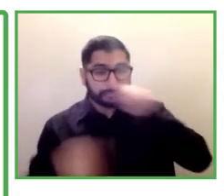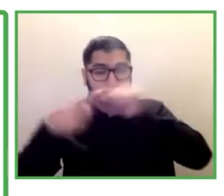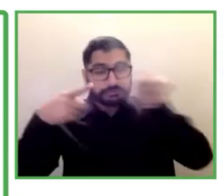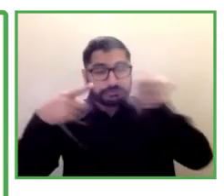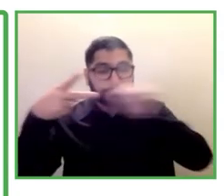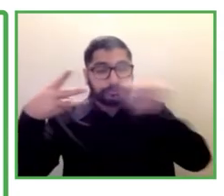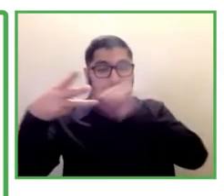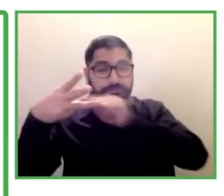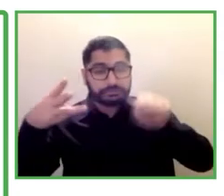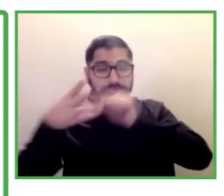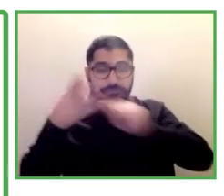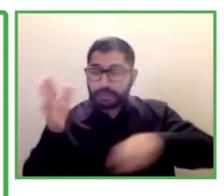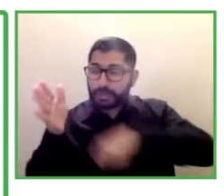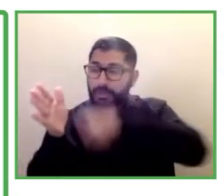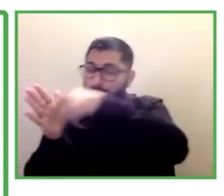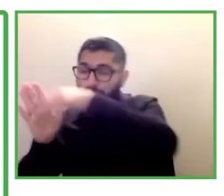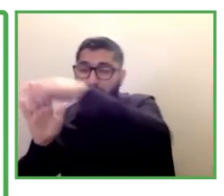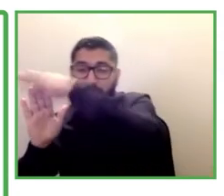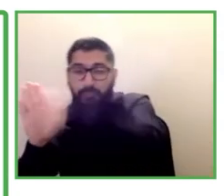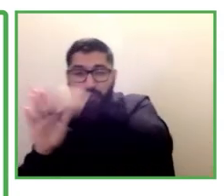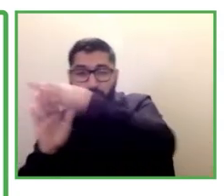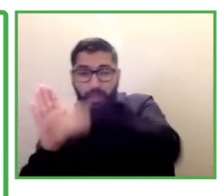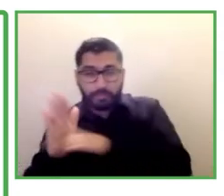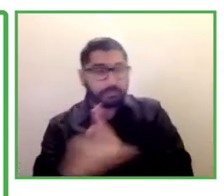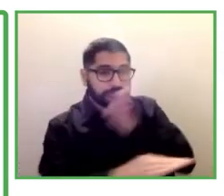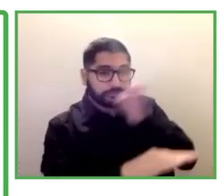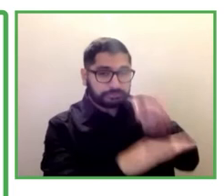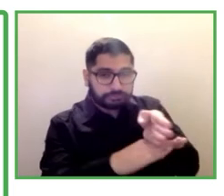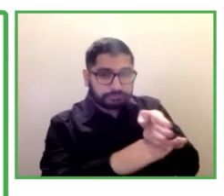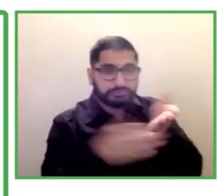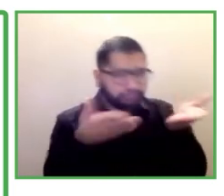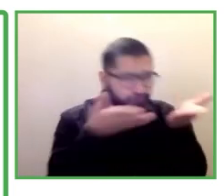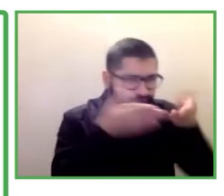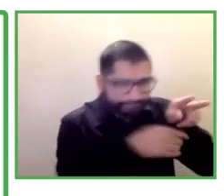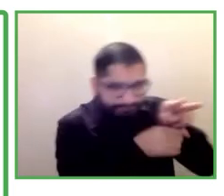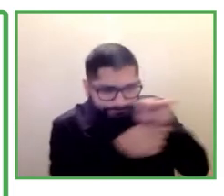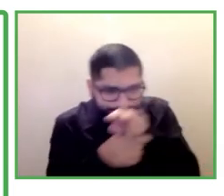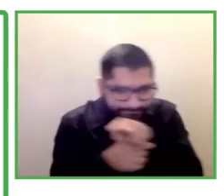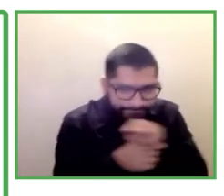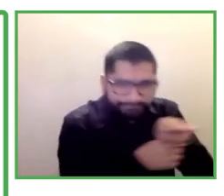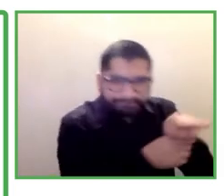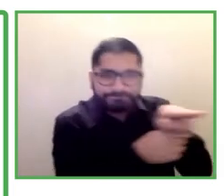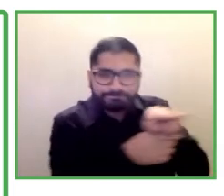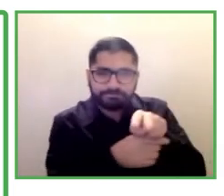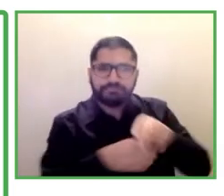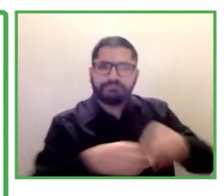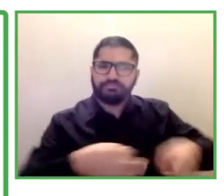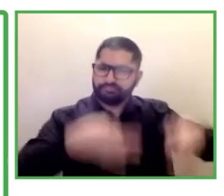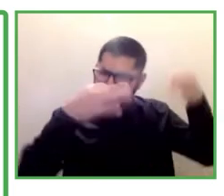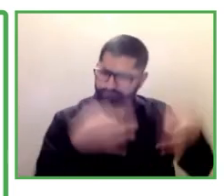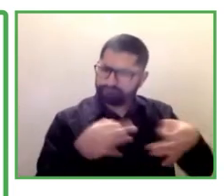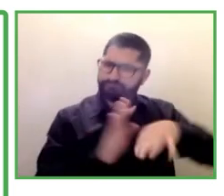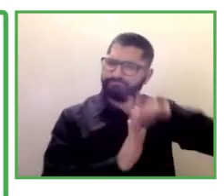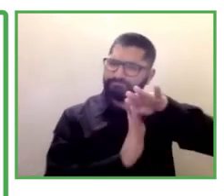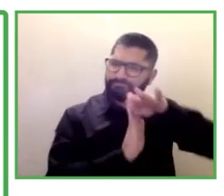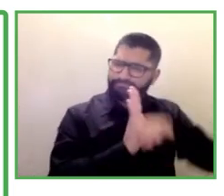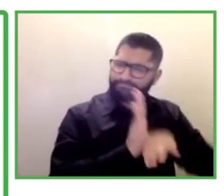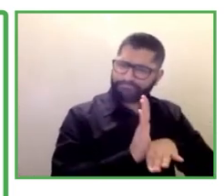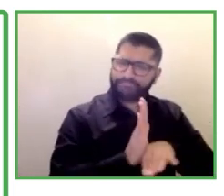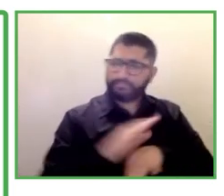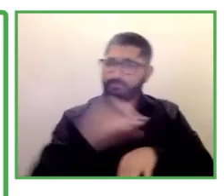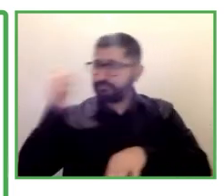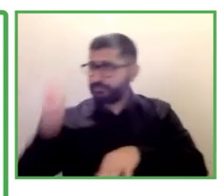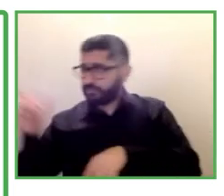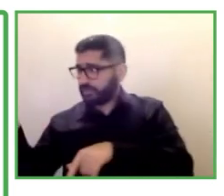supervisando de forma separada para asegurarnos de que estén teniendo la mejor experiencia posible. In regard to how stepping into